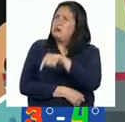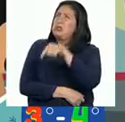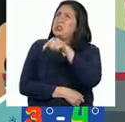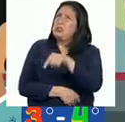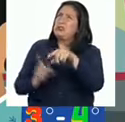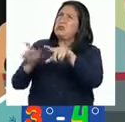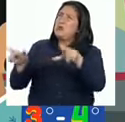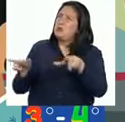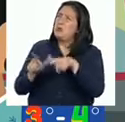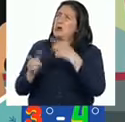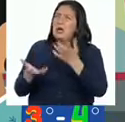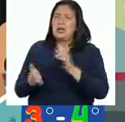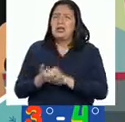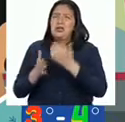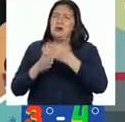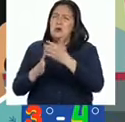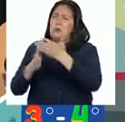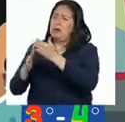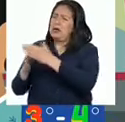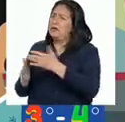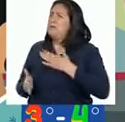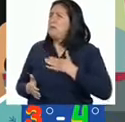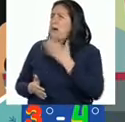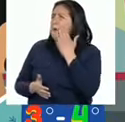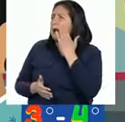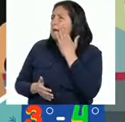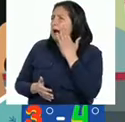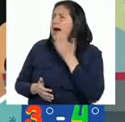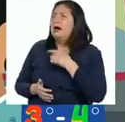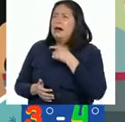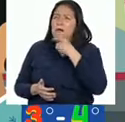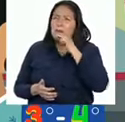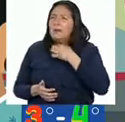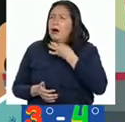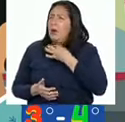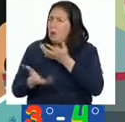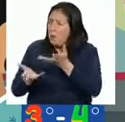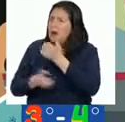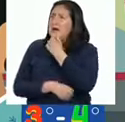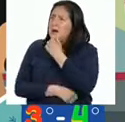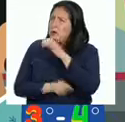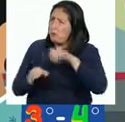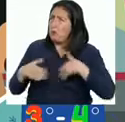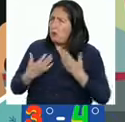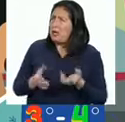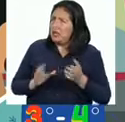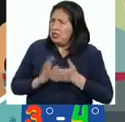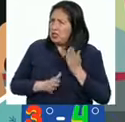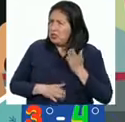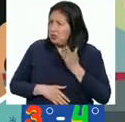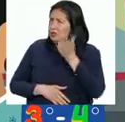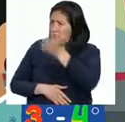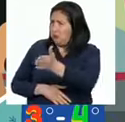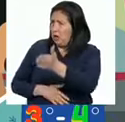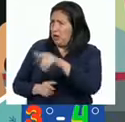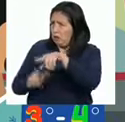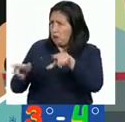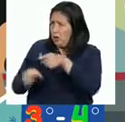espacio es el que comparto con mi mamá y mi abuela. ¿Me puedes llevar a ese